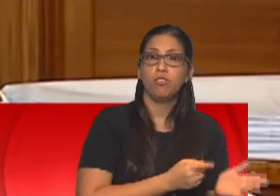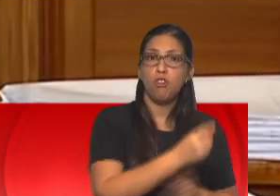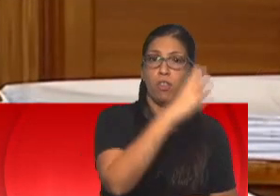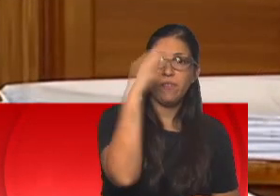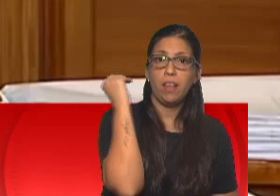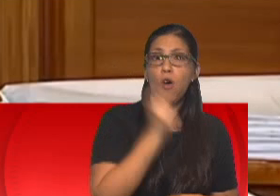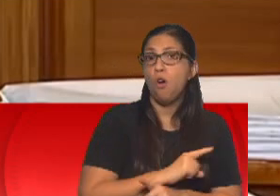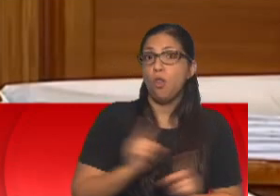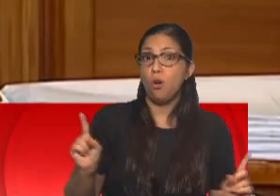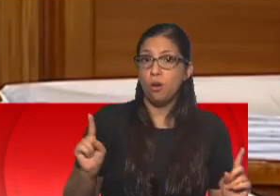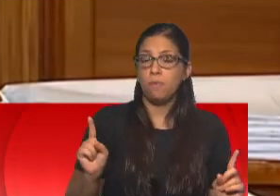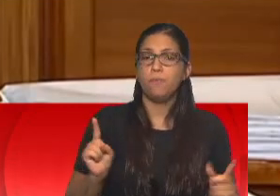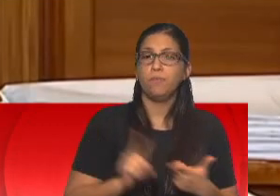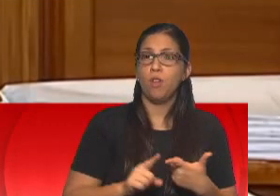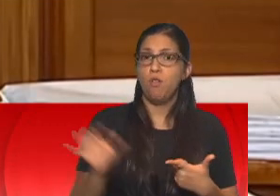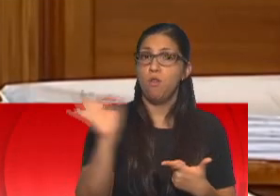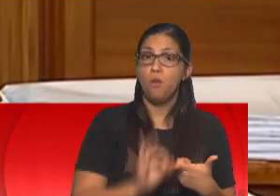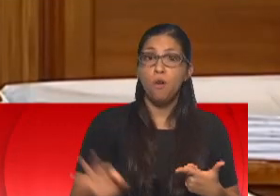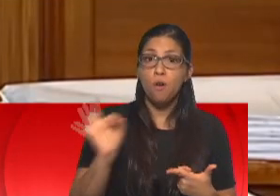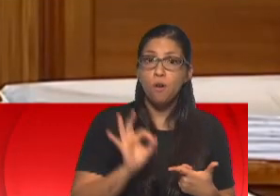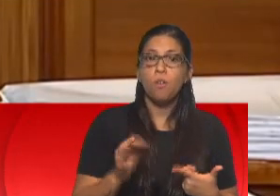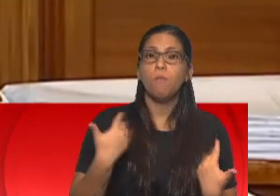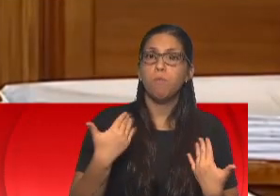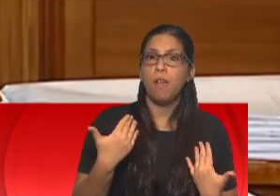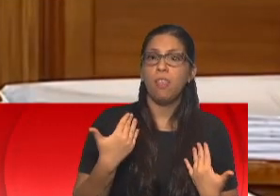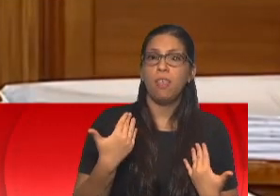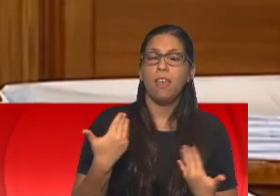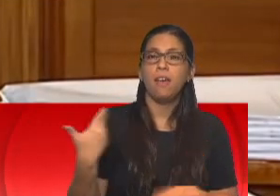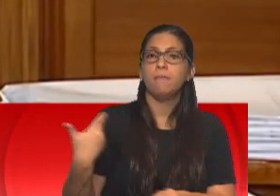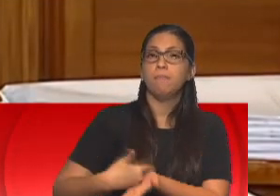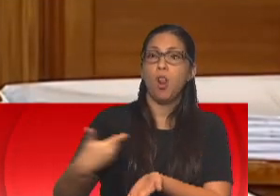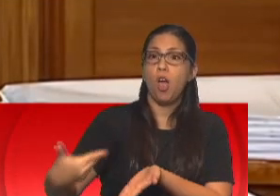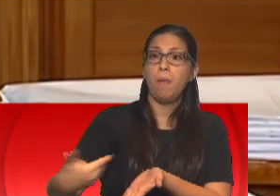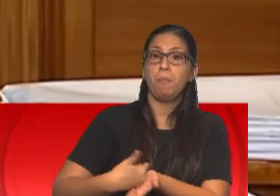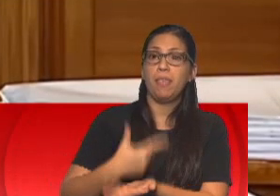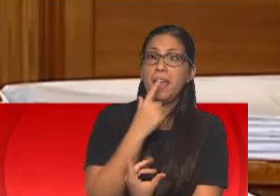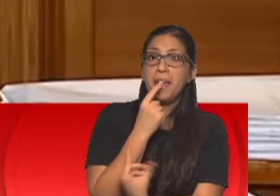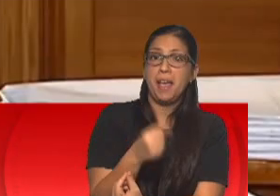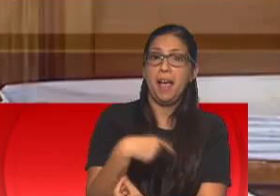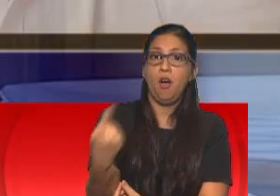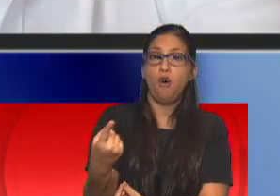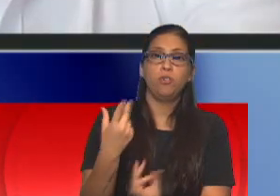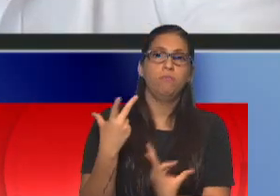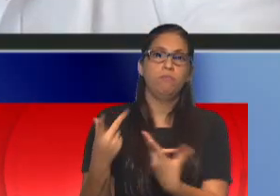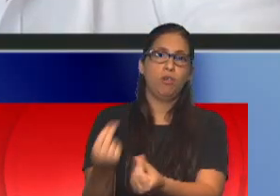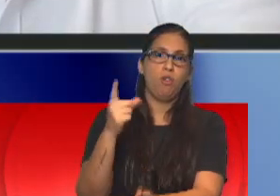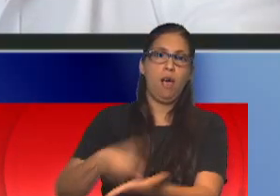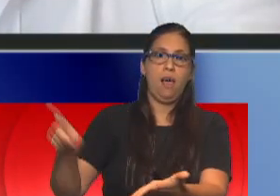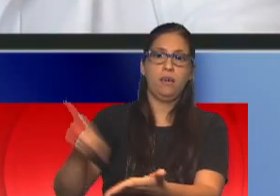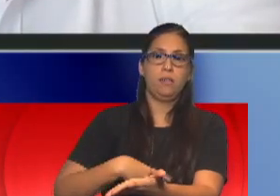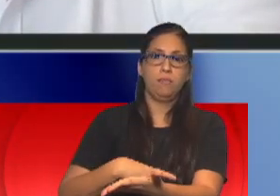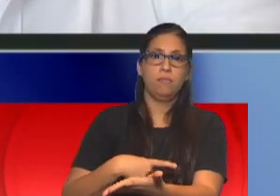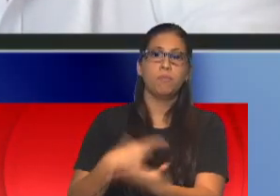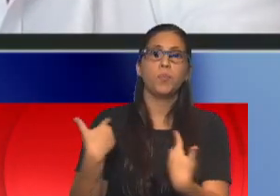o no, o bien, de lo contrario, rechazar el recurso de queja, que significa rechazar también el